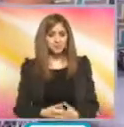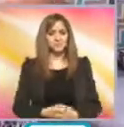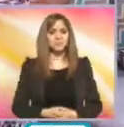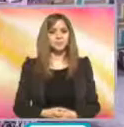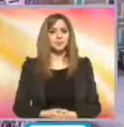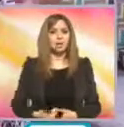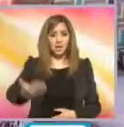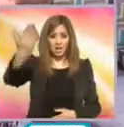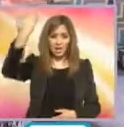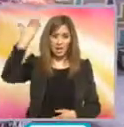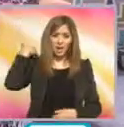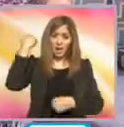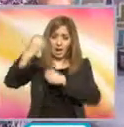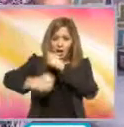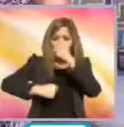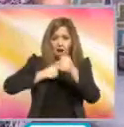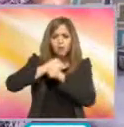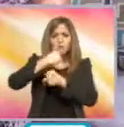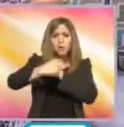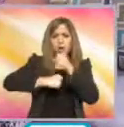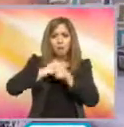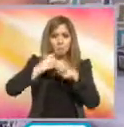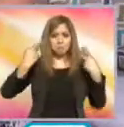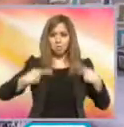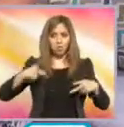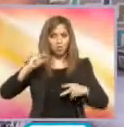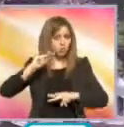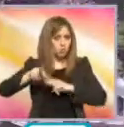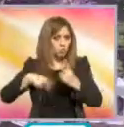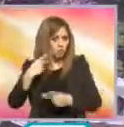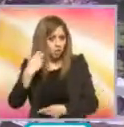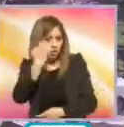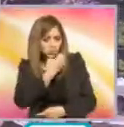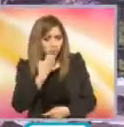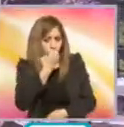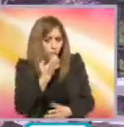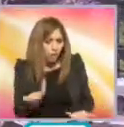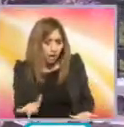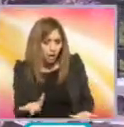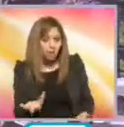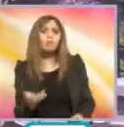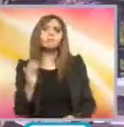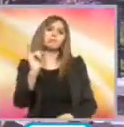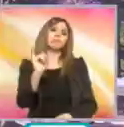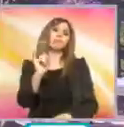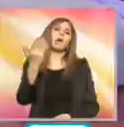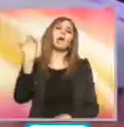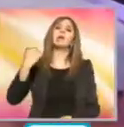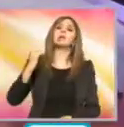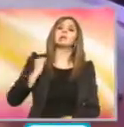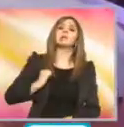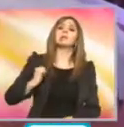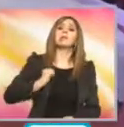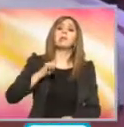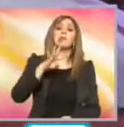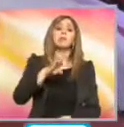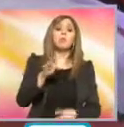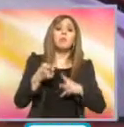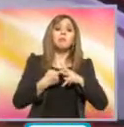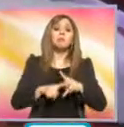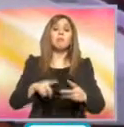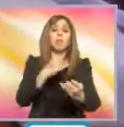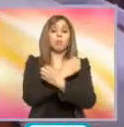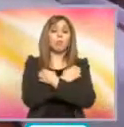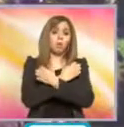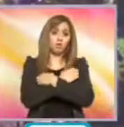que? O sea, hace años no se iba a la escuela. No, se instauró hasta el siglo XIX esto, ¿no? Este acceso a la educación. Pero,